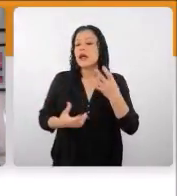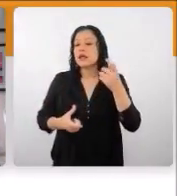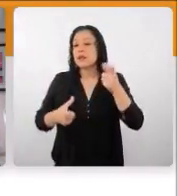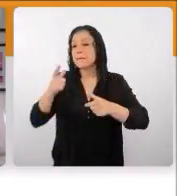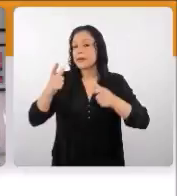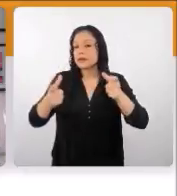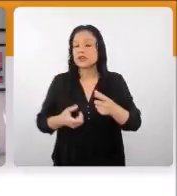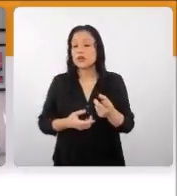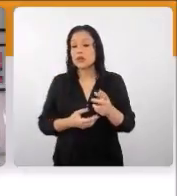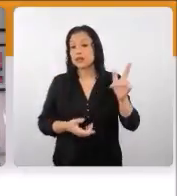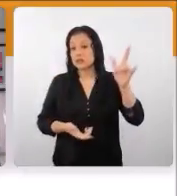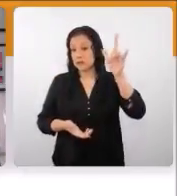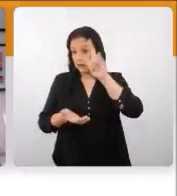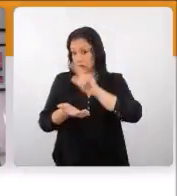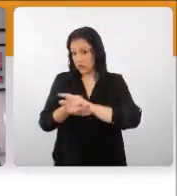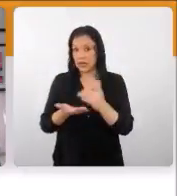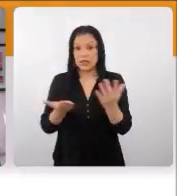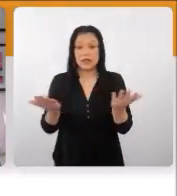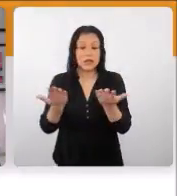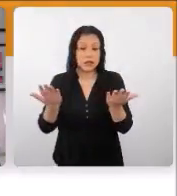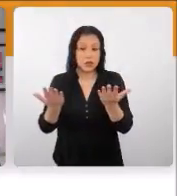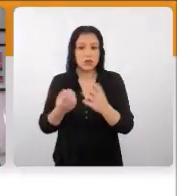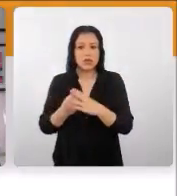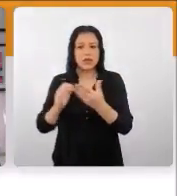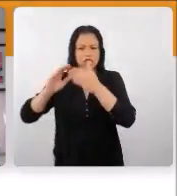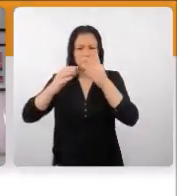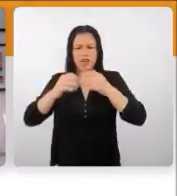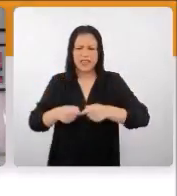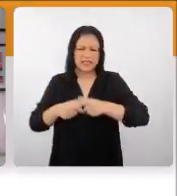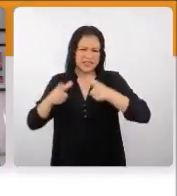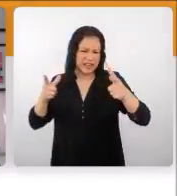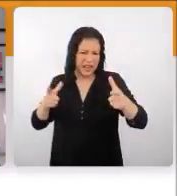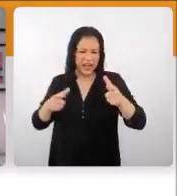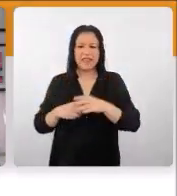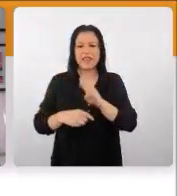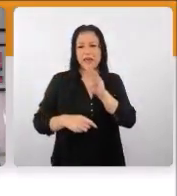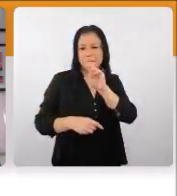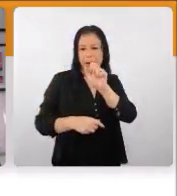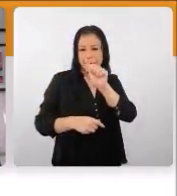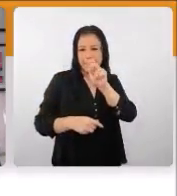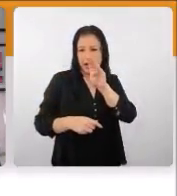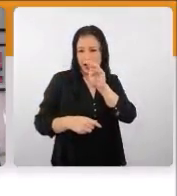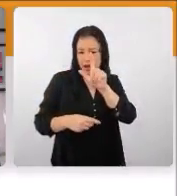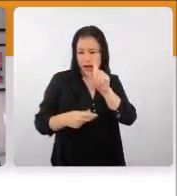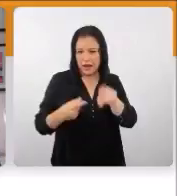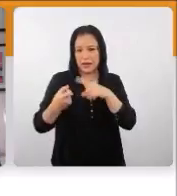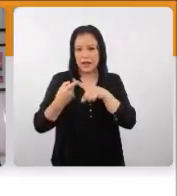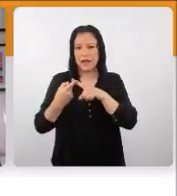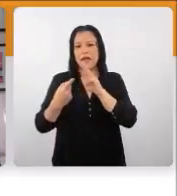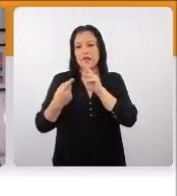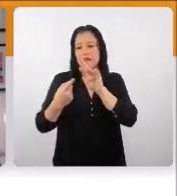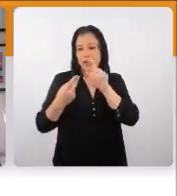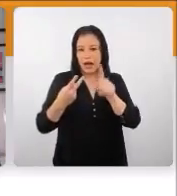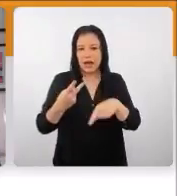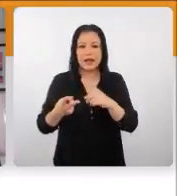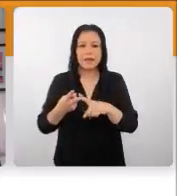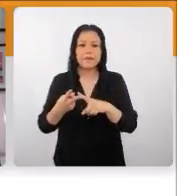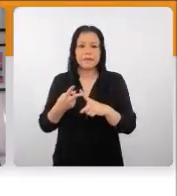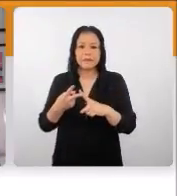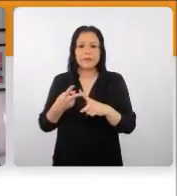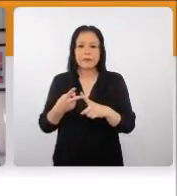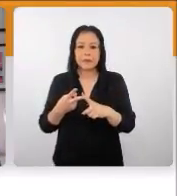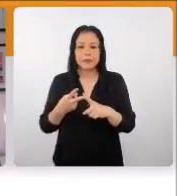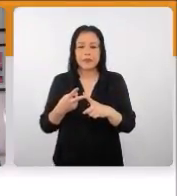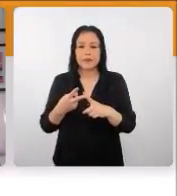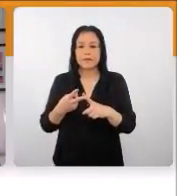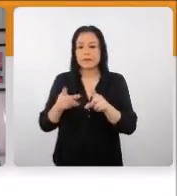que vienen a nuestro país vienen de grandes ciudades. Estamos hablando de Bavaria, estamos hablando de Baden, estamos hablando de